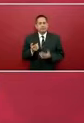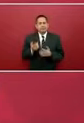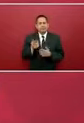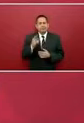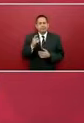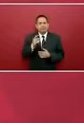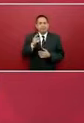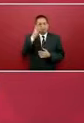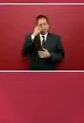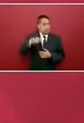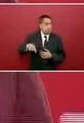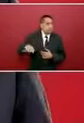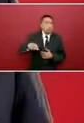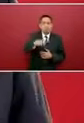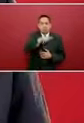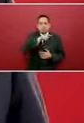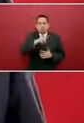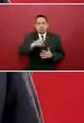generar